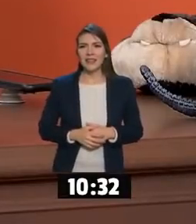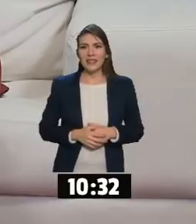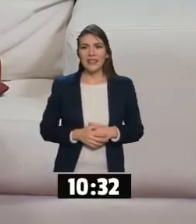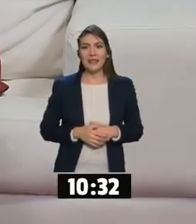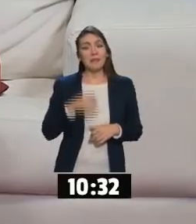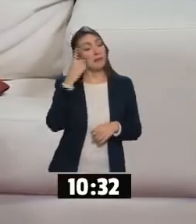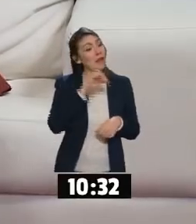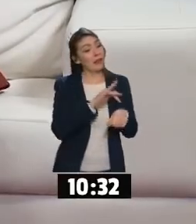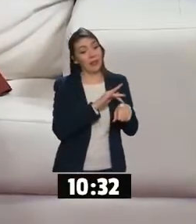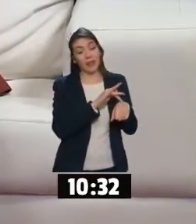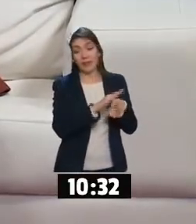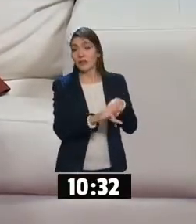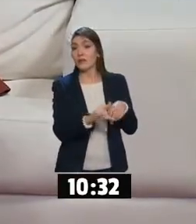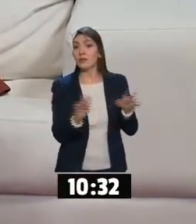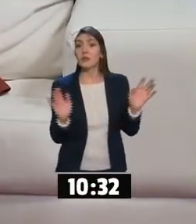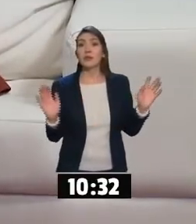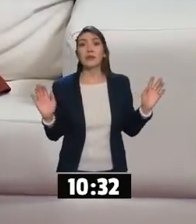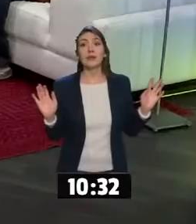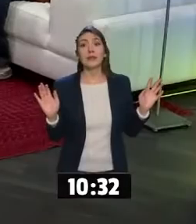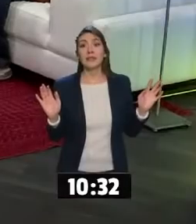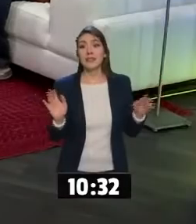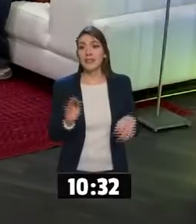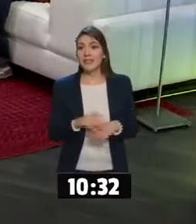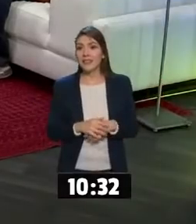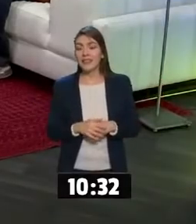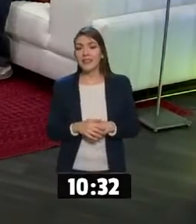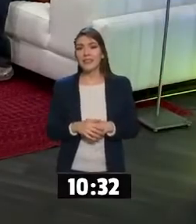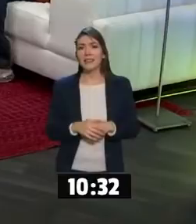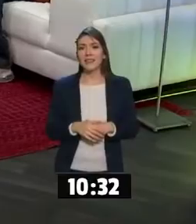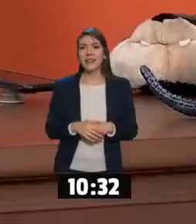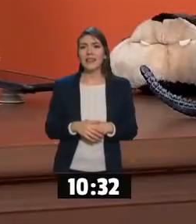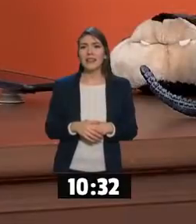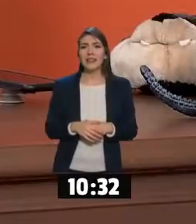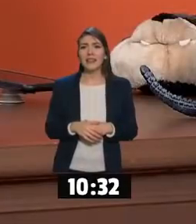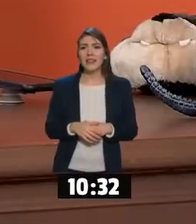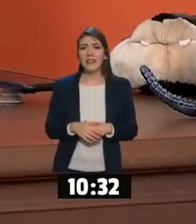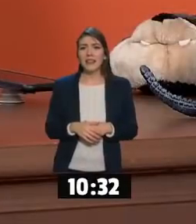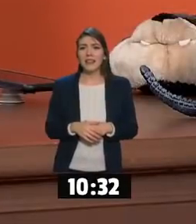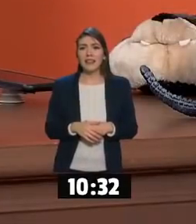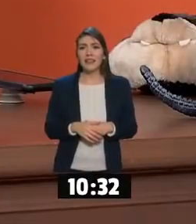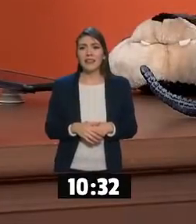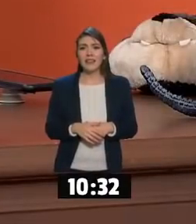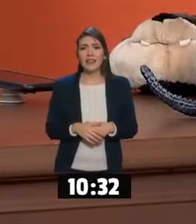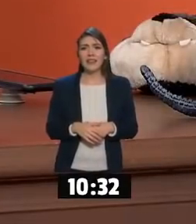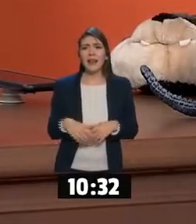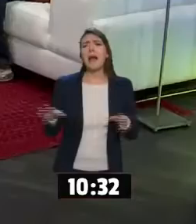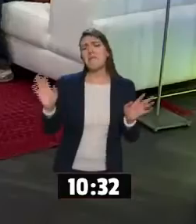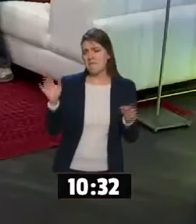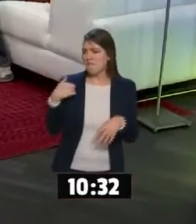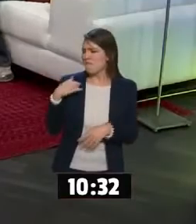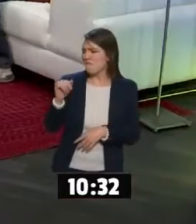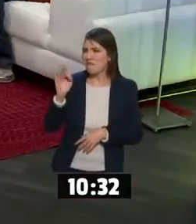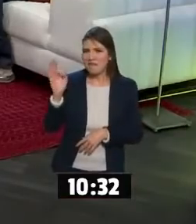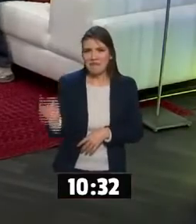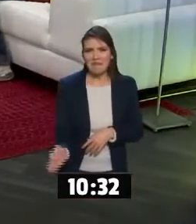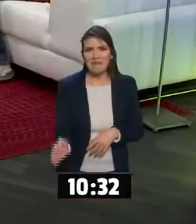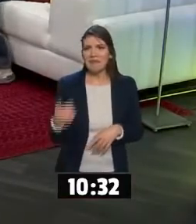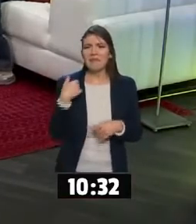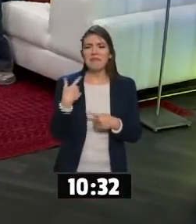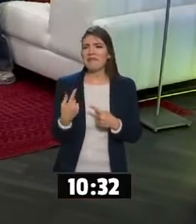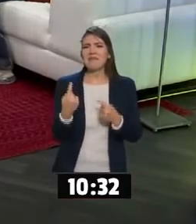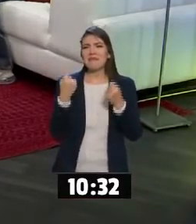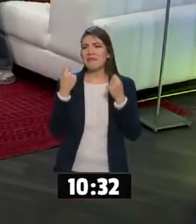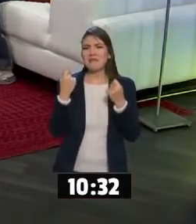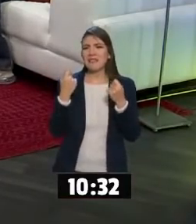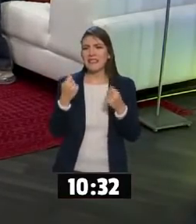Es desnudo, pero... Sí, y no lo acredita, y no lo amerita. Si no lo amerita el guión, transmisión yo lo hago. Sí, no me importa que